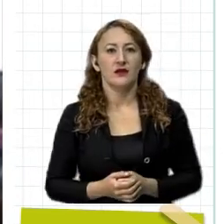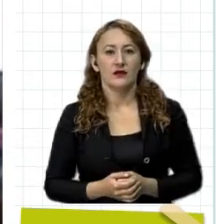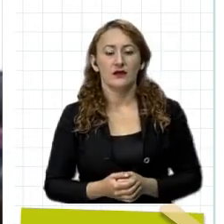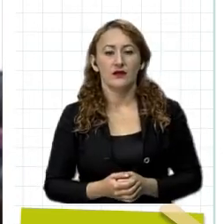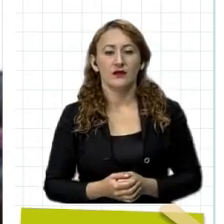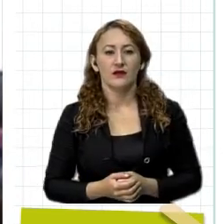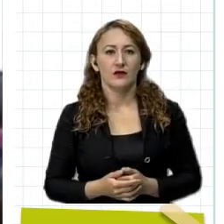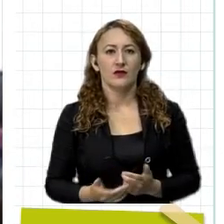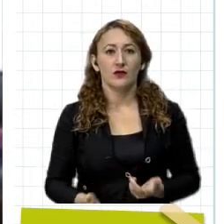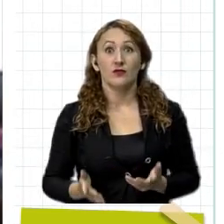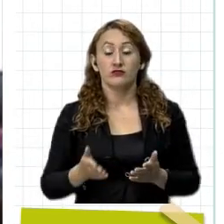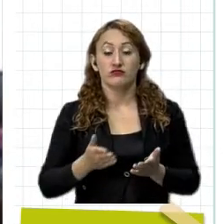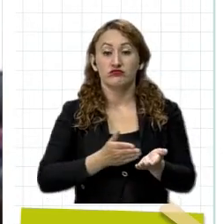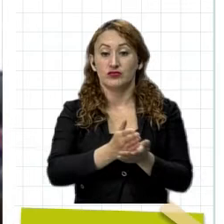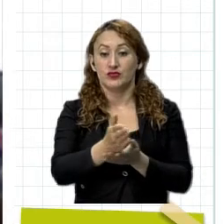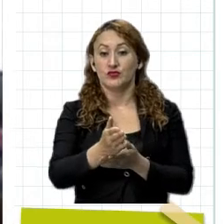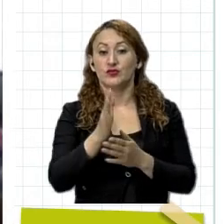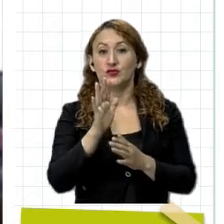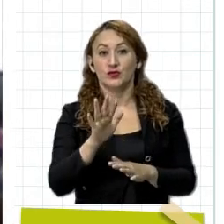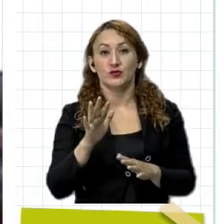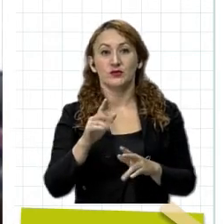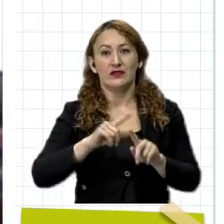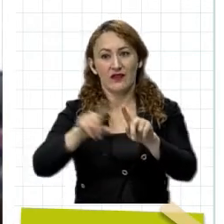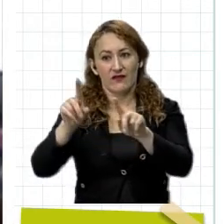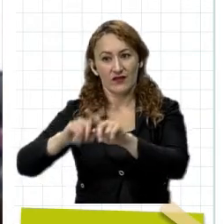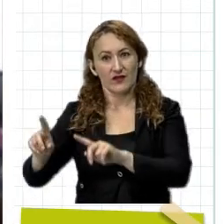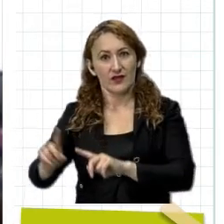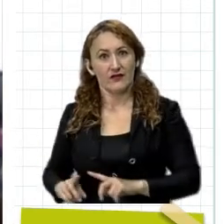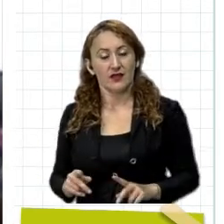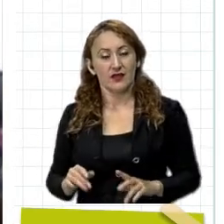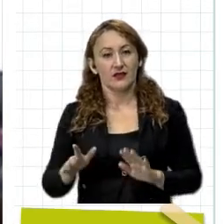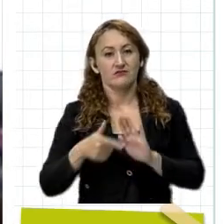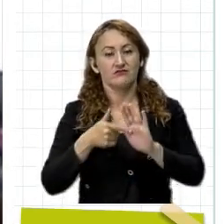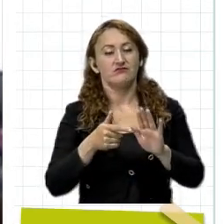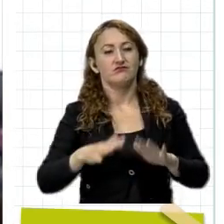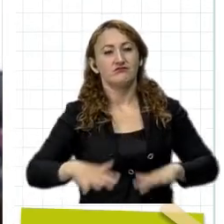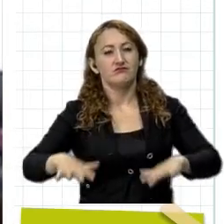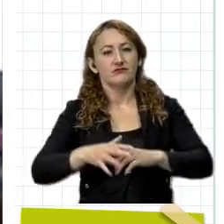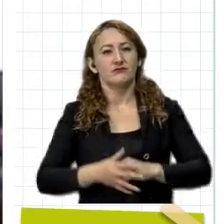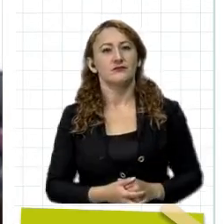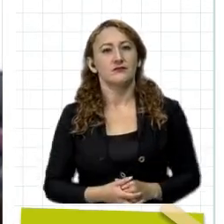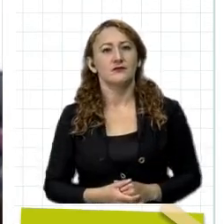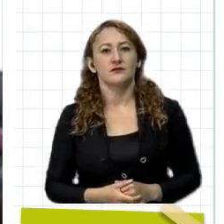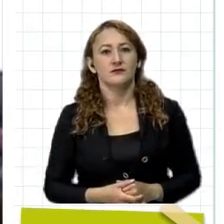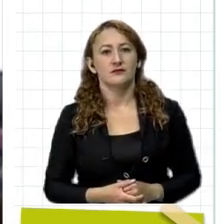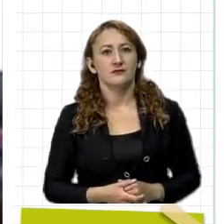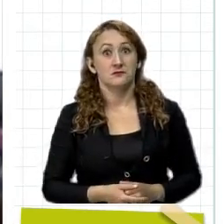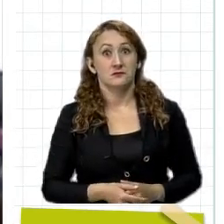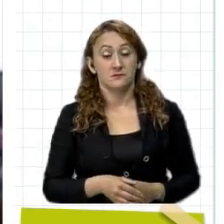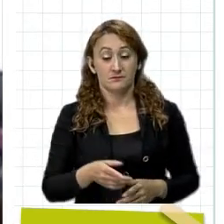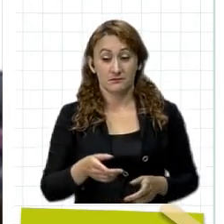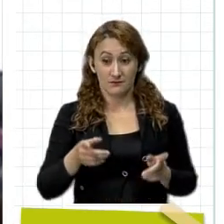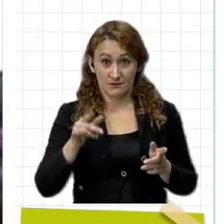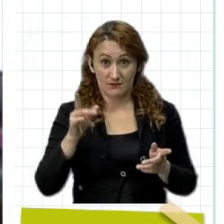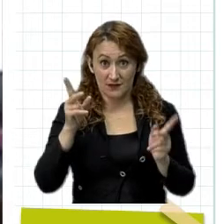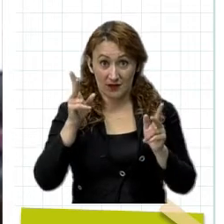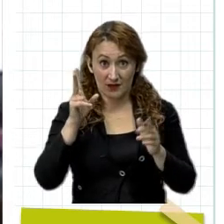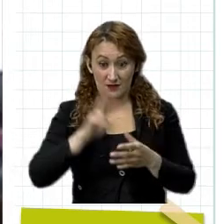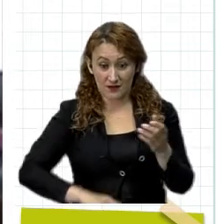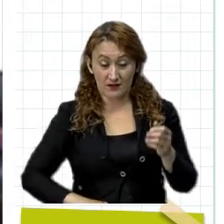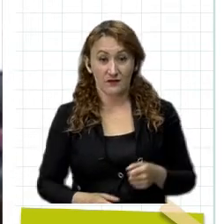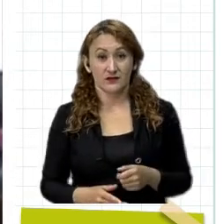reproducen constantemente en distintos discursos y escenarios. Al mismo tiempo, mis trabajos más